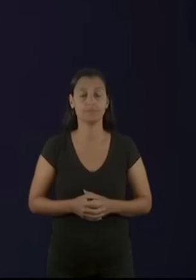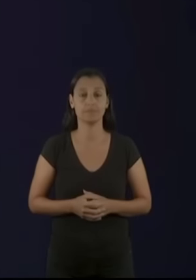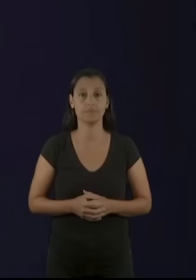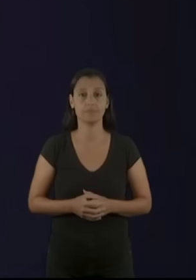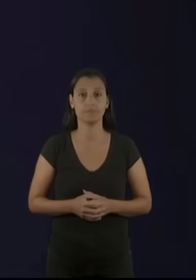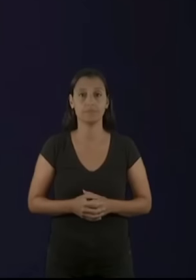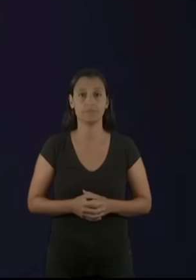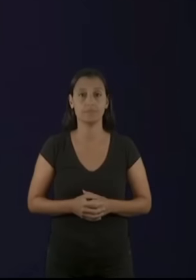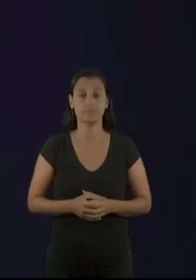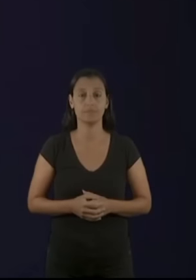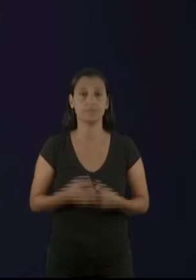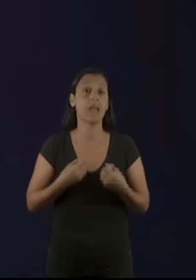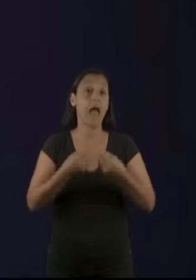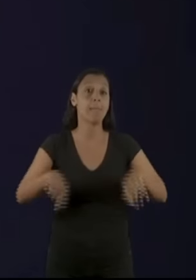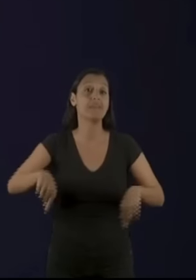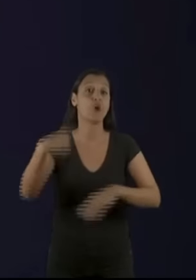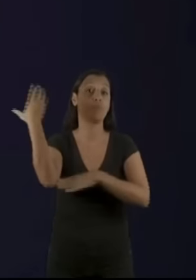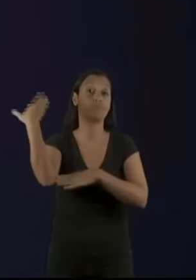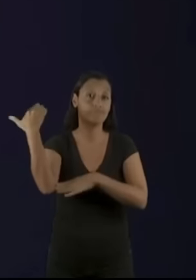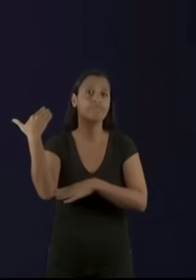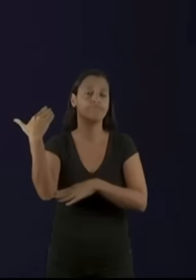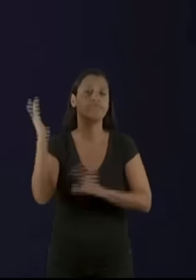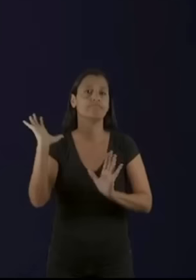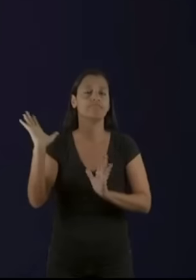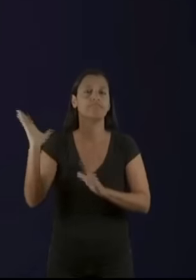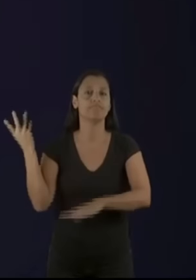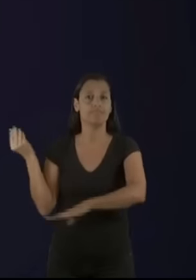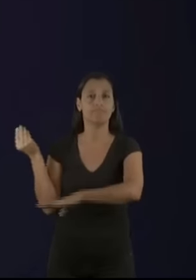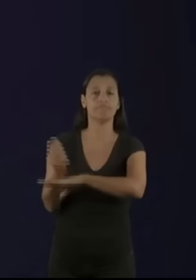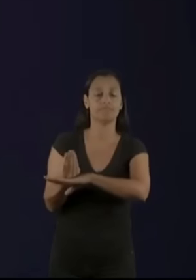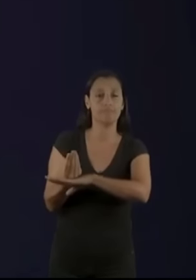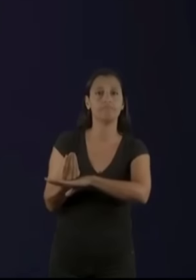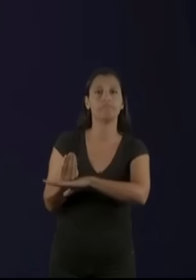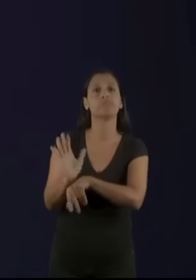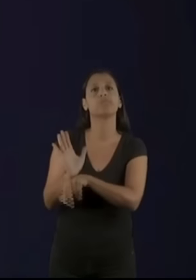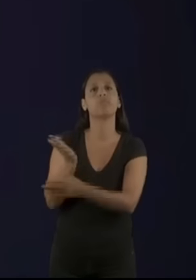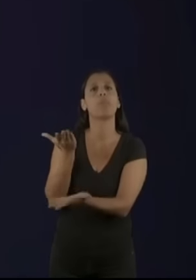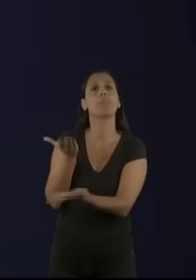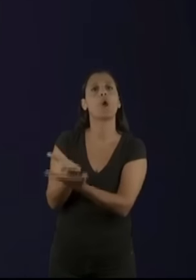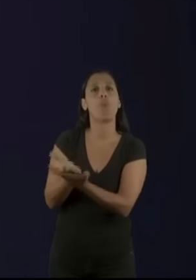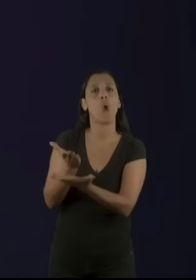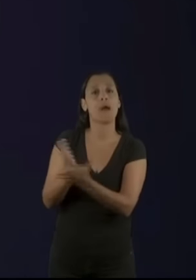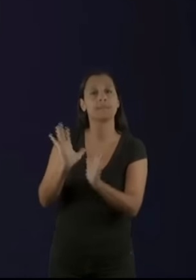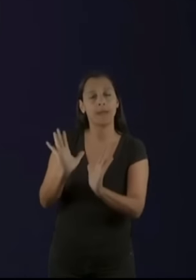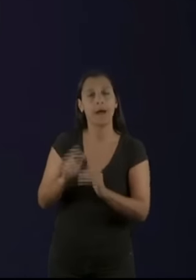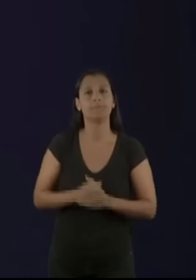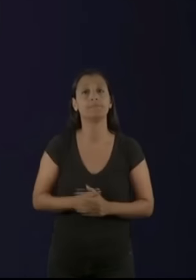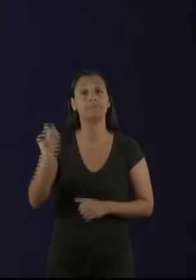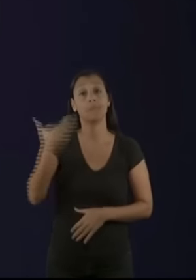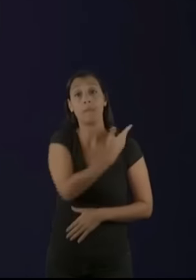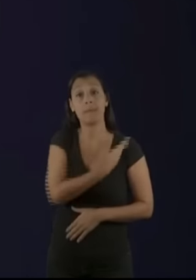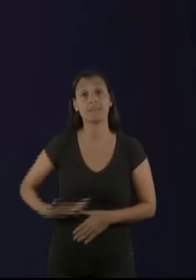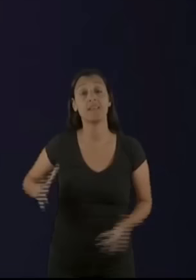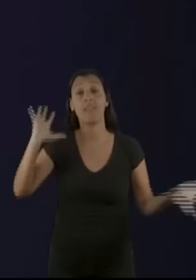que empiezo esta conferencia destacando el nombramiento la propuesta del presidente